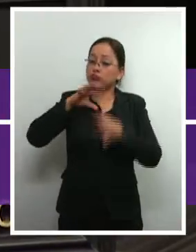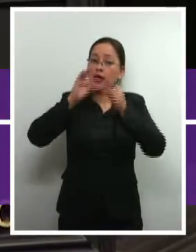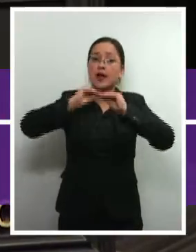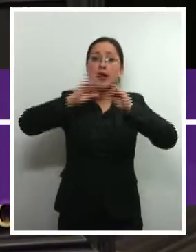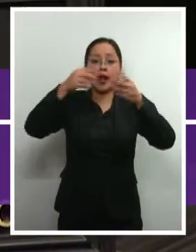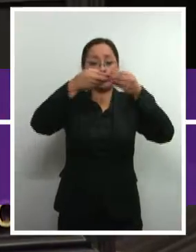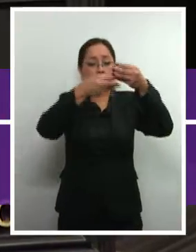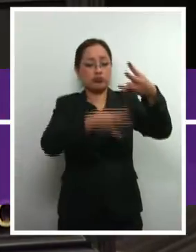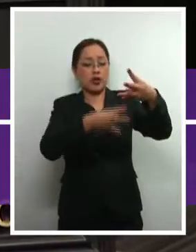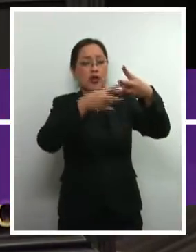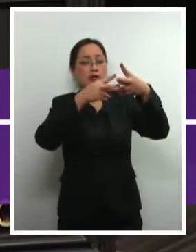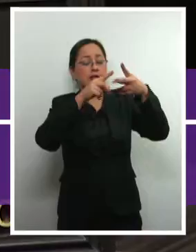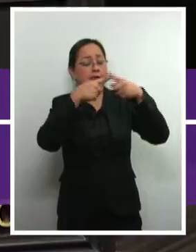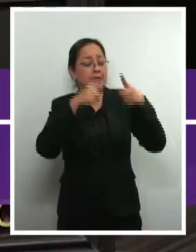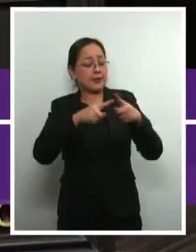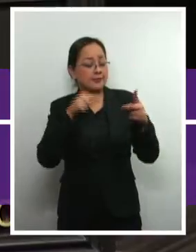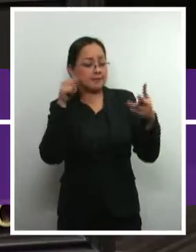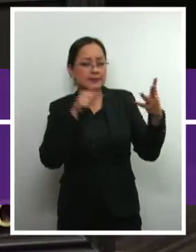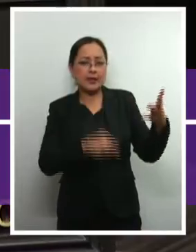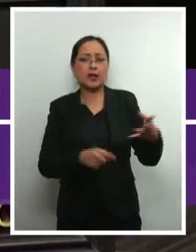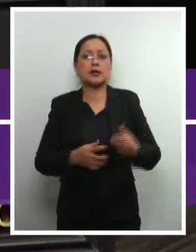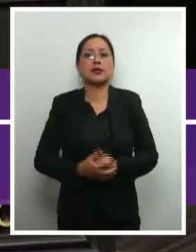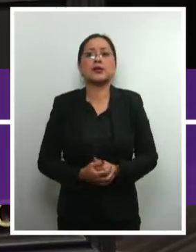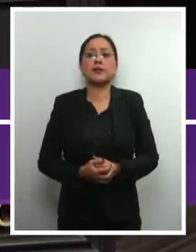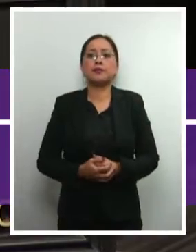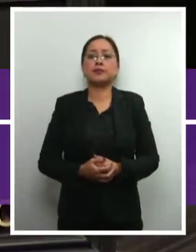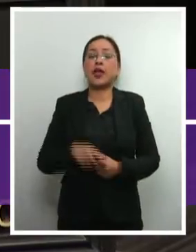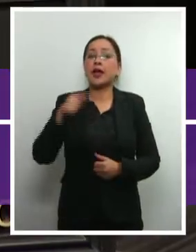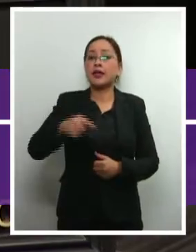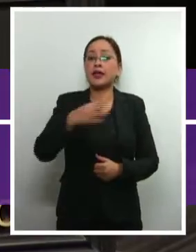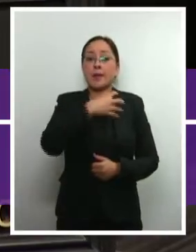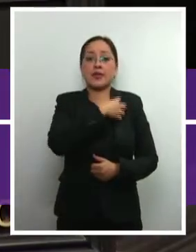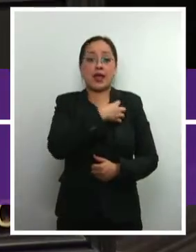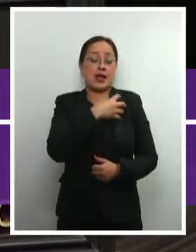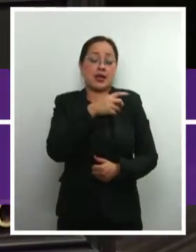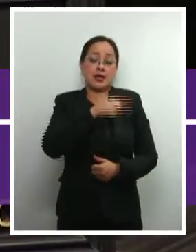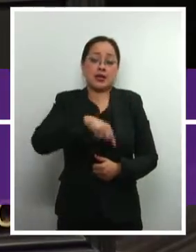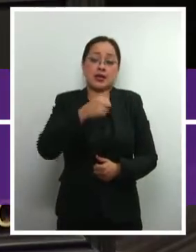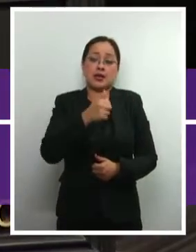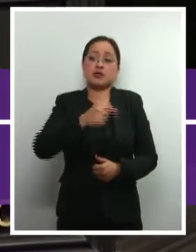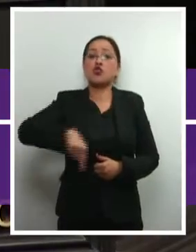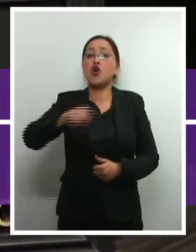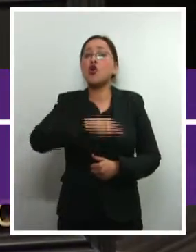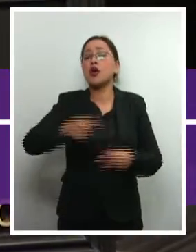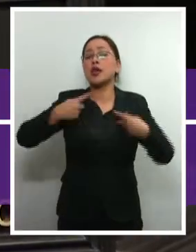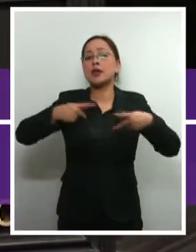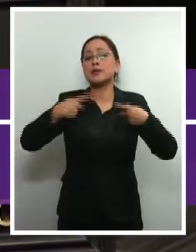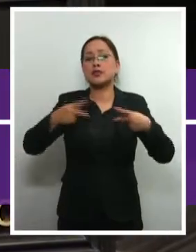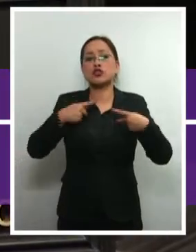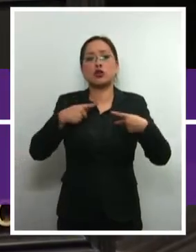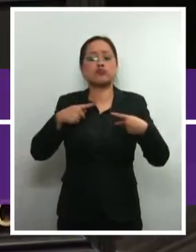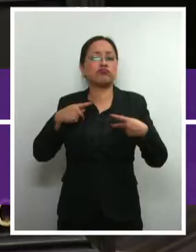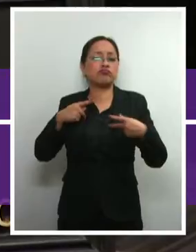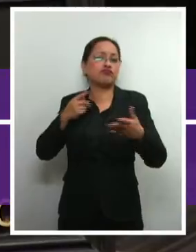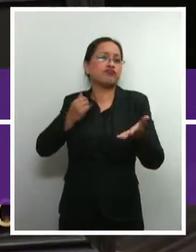varias cosas. En primer lugar, que en esta capital la ciudadanía se ha pronunciado